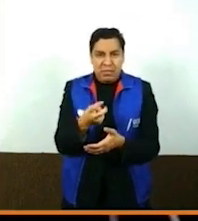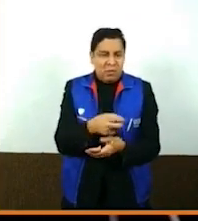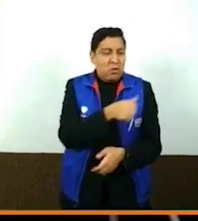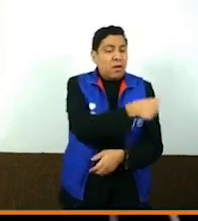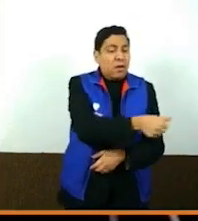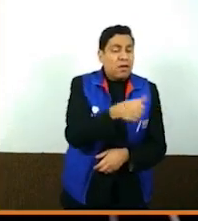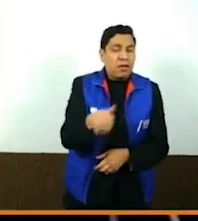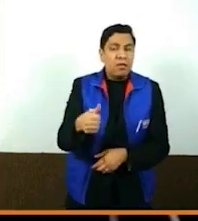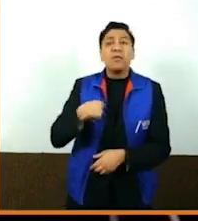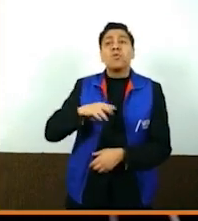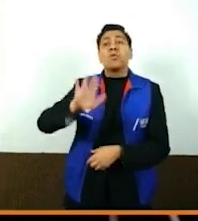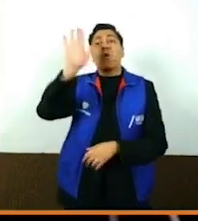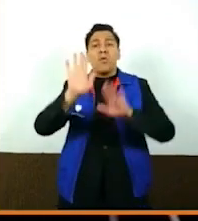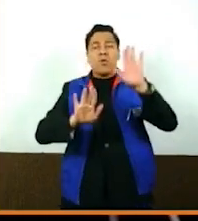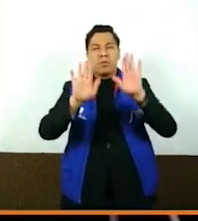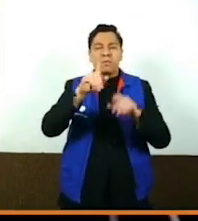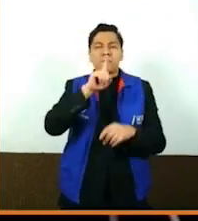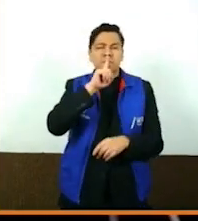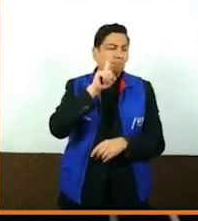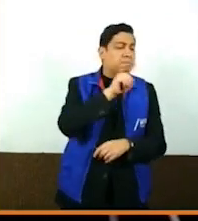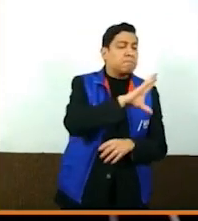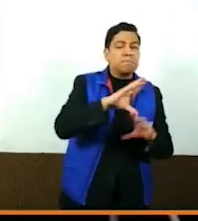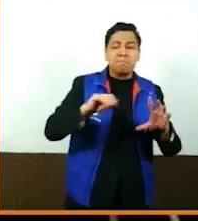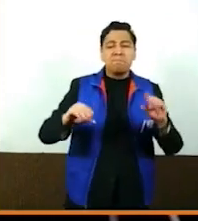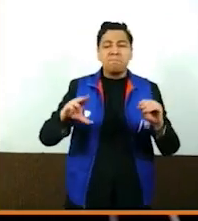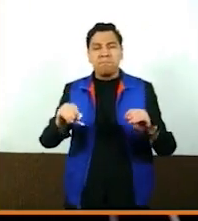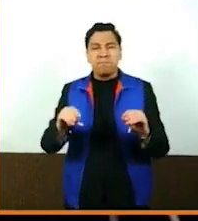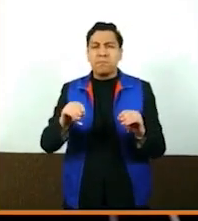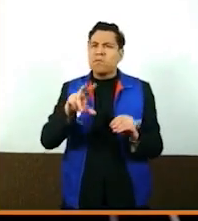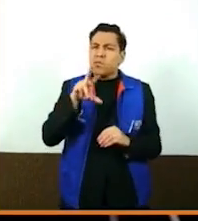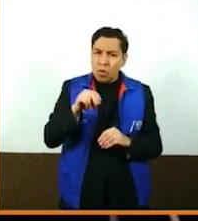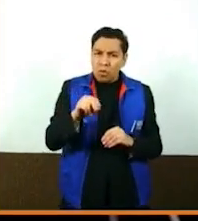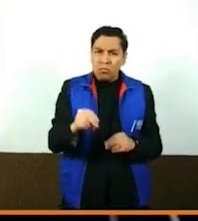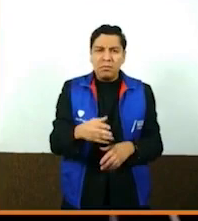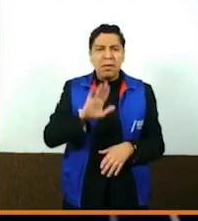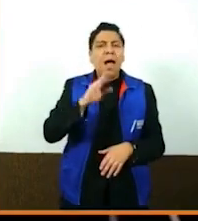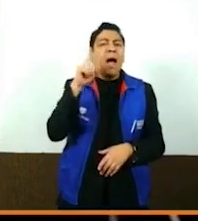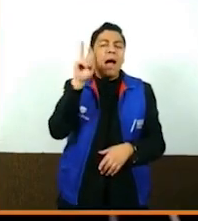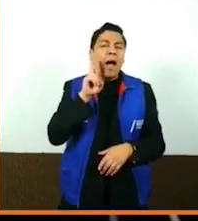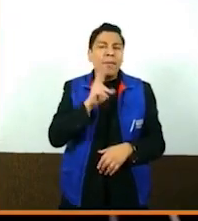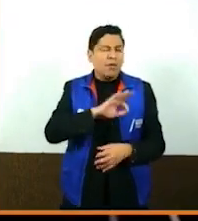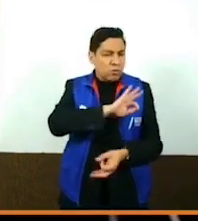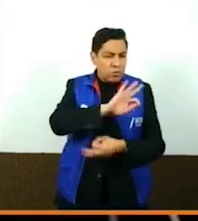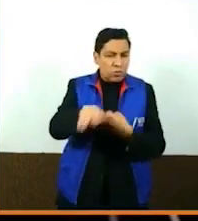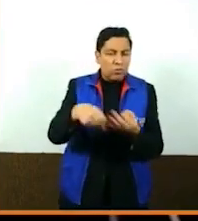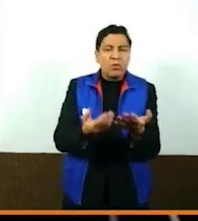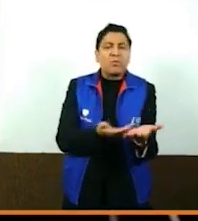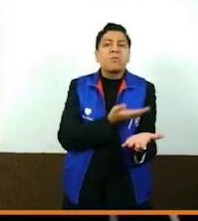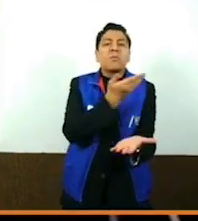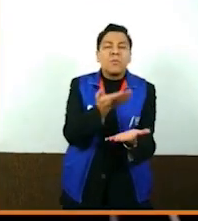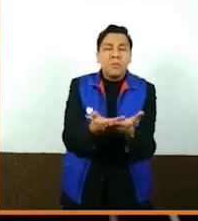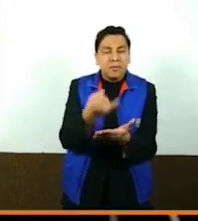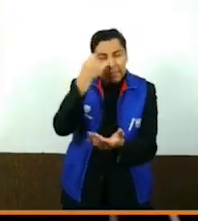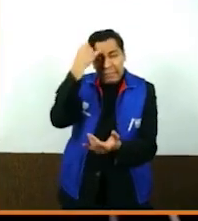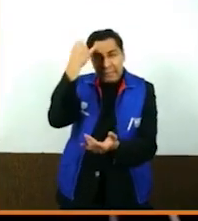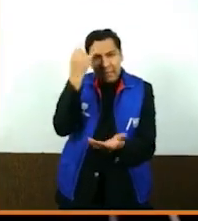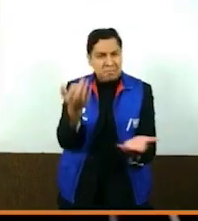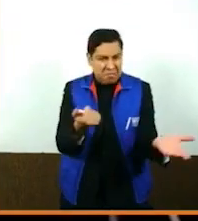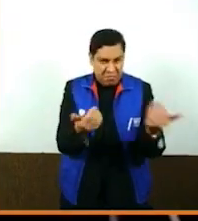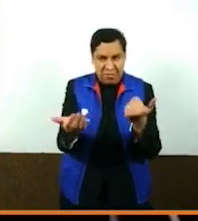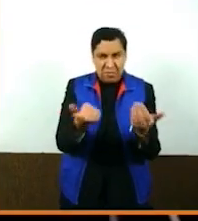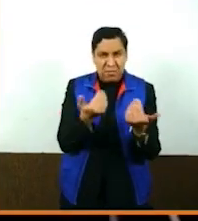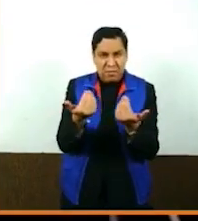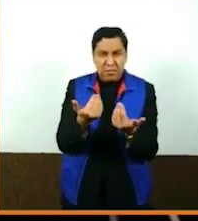un objetivo de innovación en sustentabilidad. Se puede equivocar, puede ser una cosa que, bueno, pues la intentamos, sí, pues no salió, bueno, está